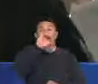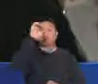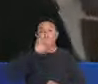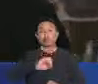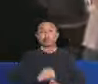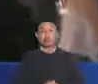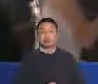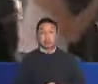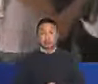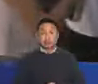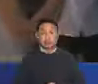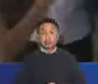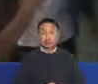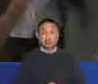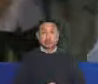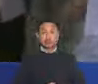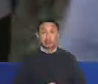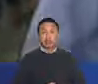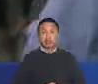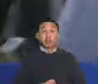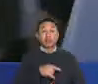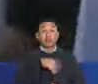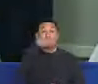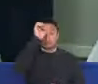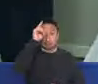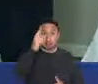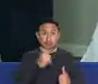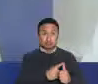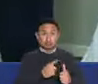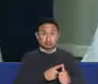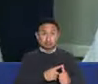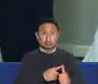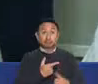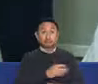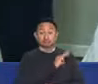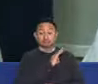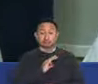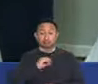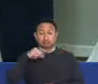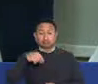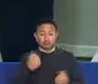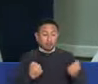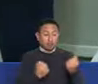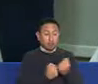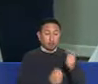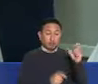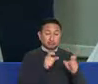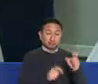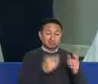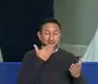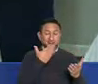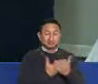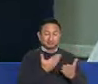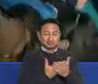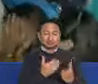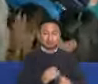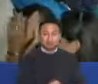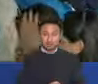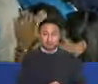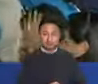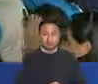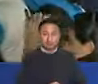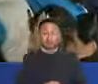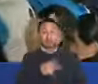de los ciudadanos. En sus primeras declaraciones, Pavón agradeció el respaldo de su movimiento político y de